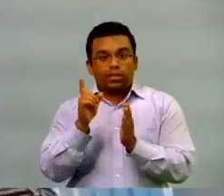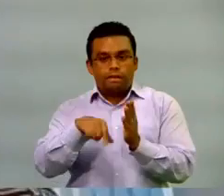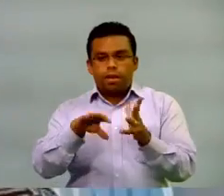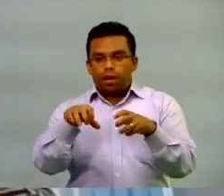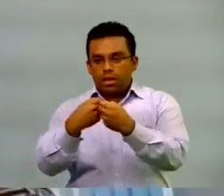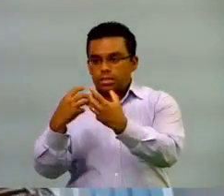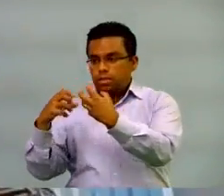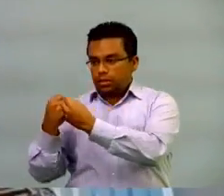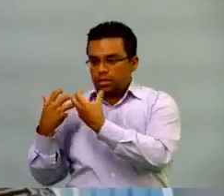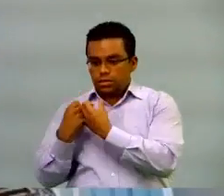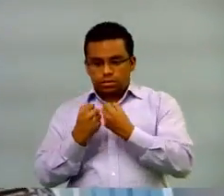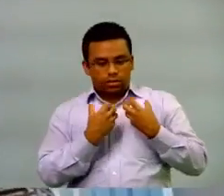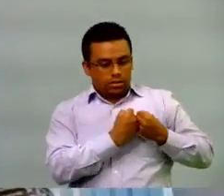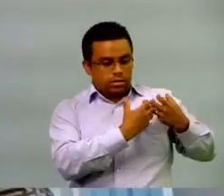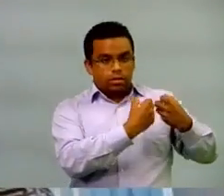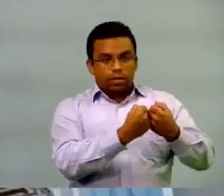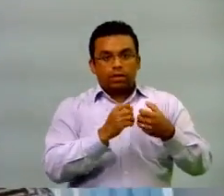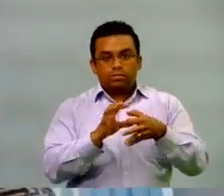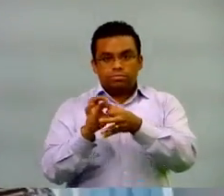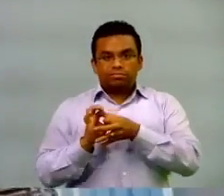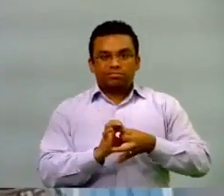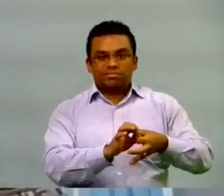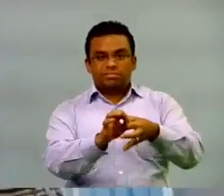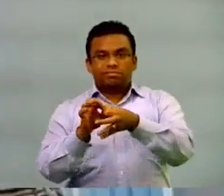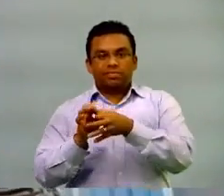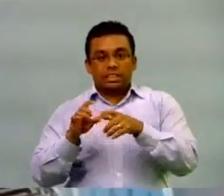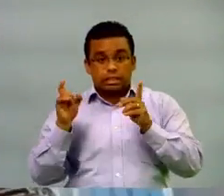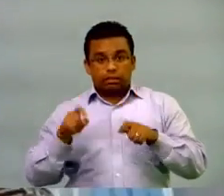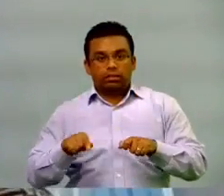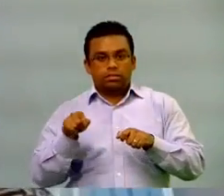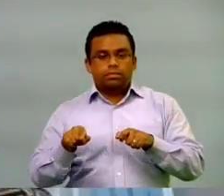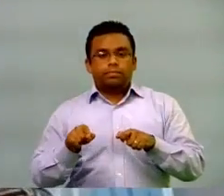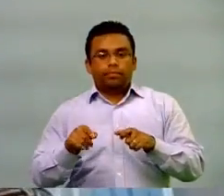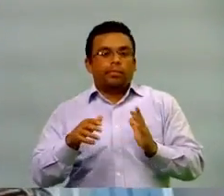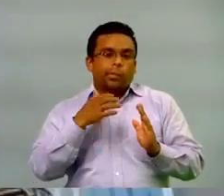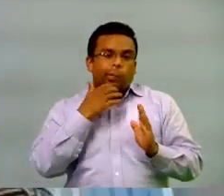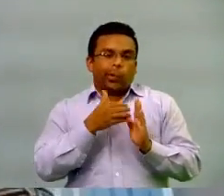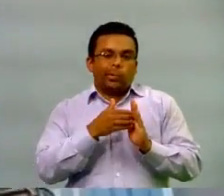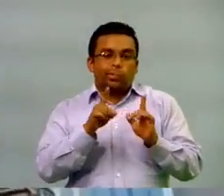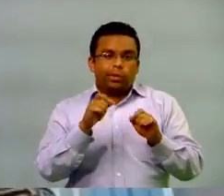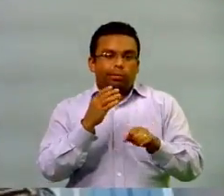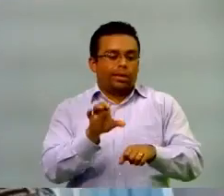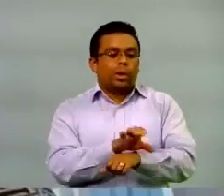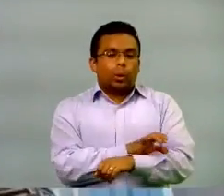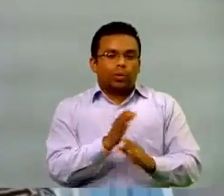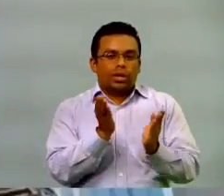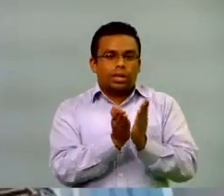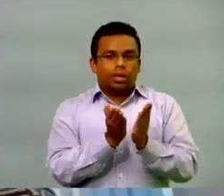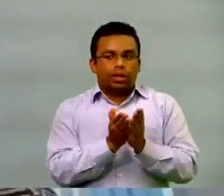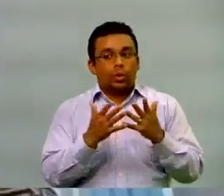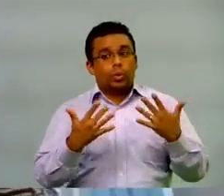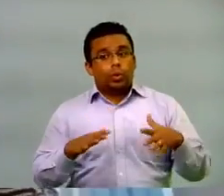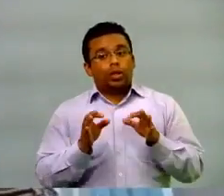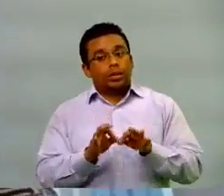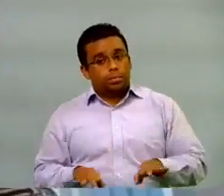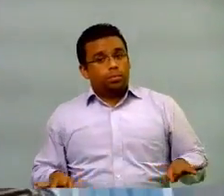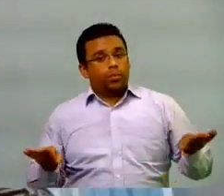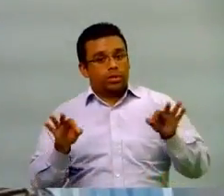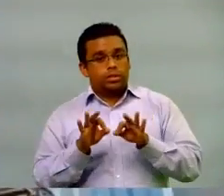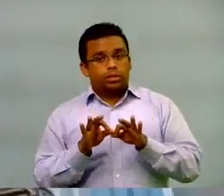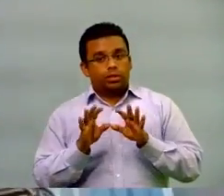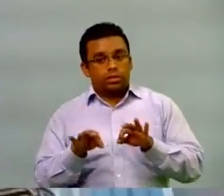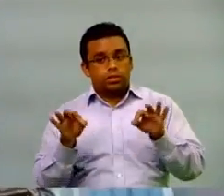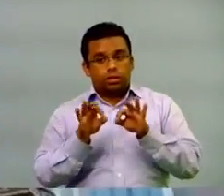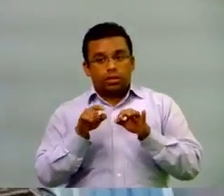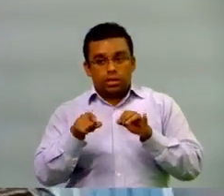otros. Y ahí la alianza que tenemos, en este caso con Computadores para Educar, es fundamental para poder